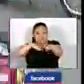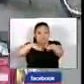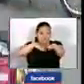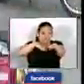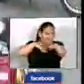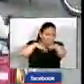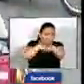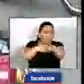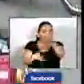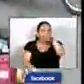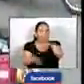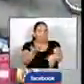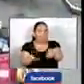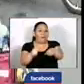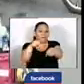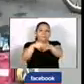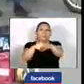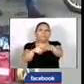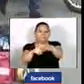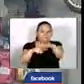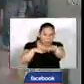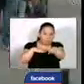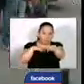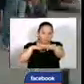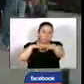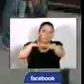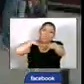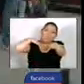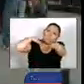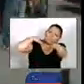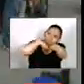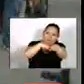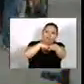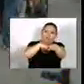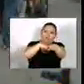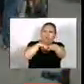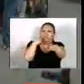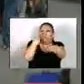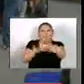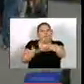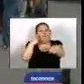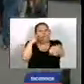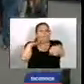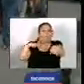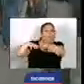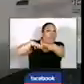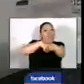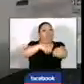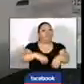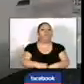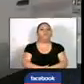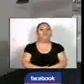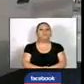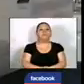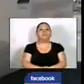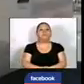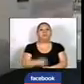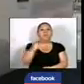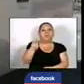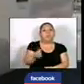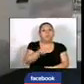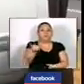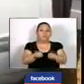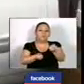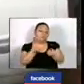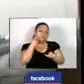que la persona que va adelante frene introspectivamente y no se pueda evitar lo que es el accidente. La distracción al